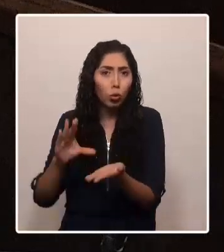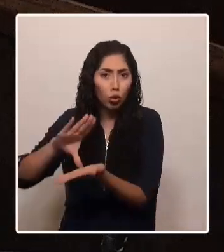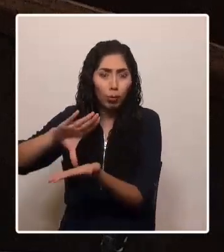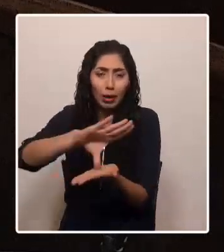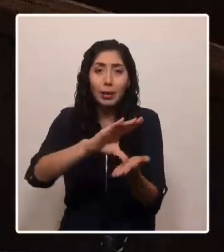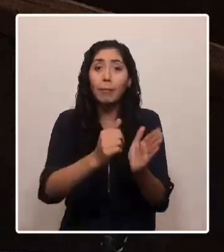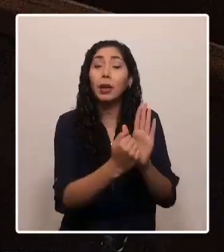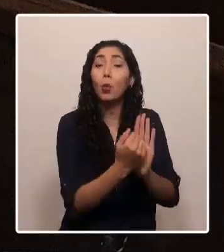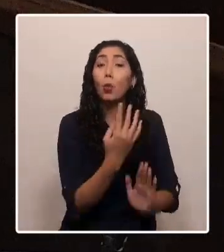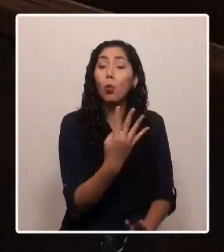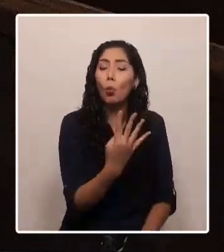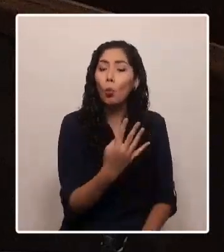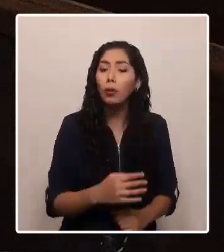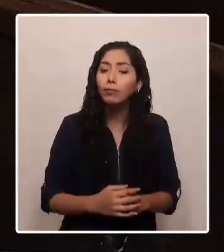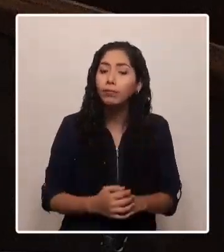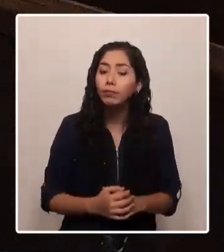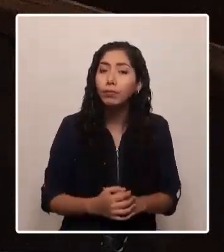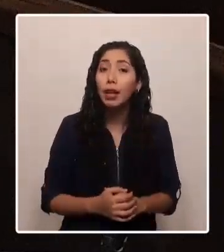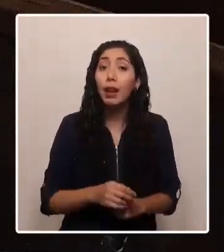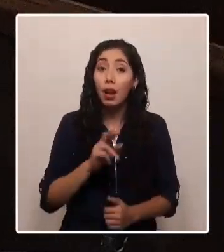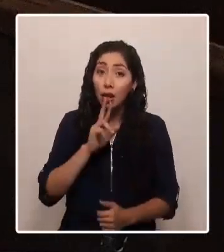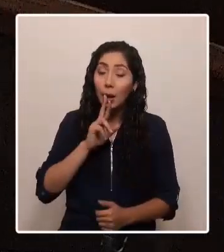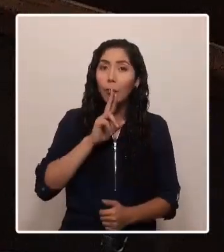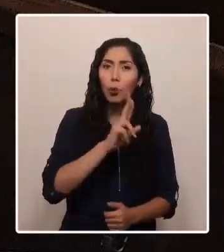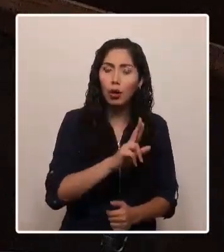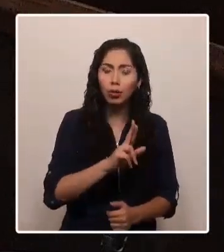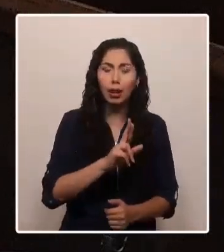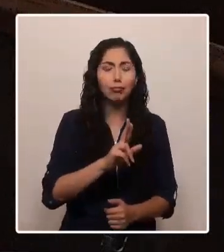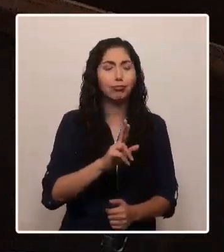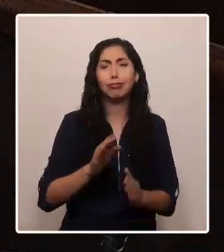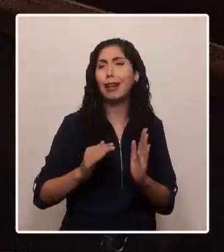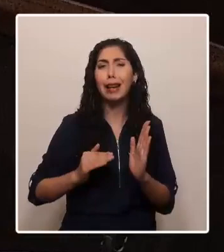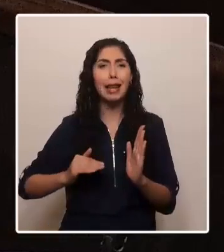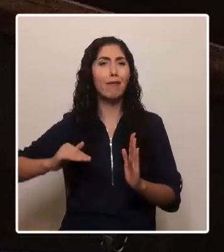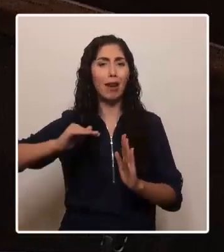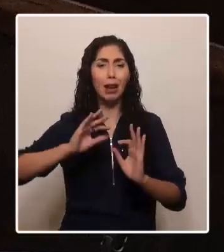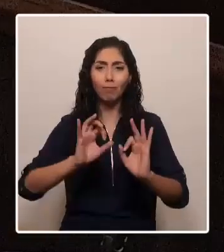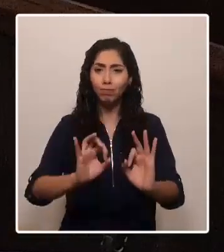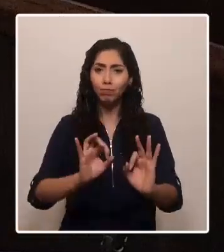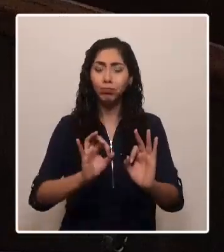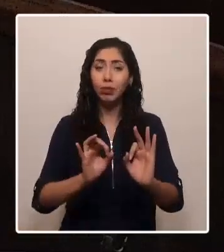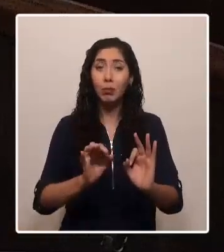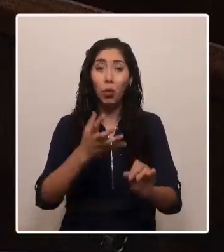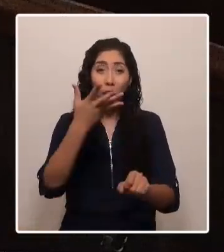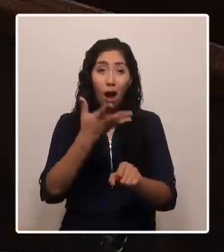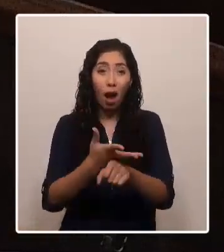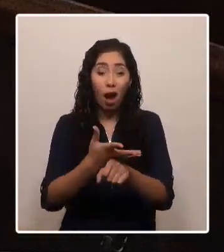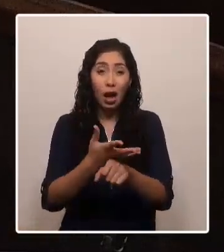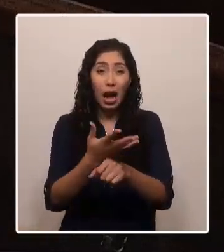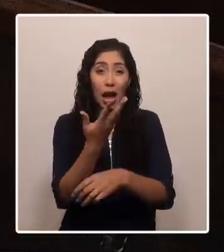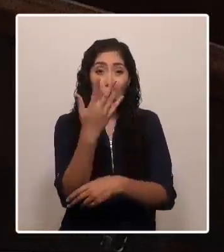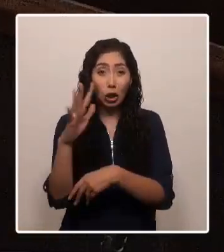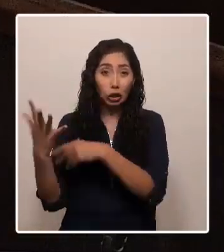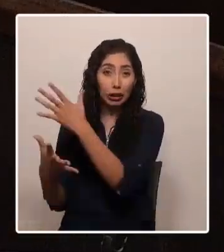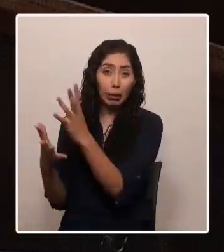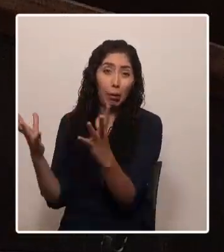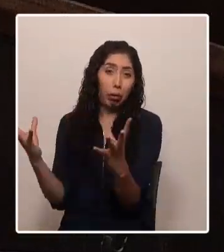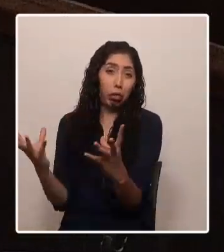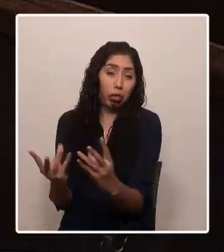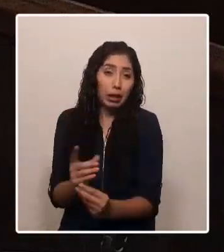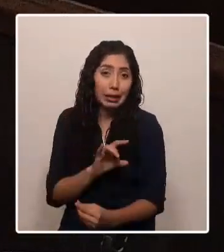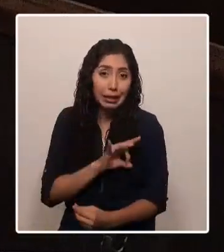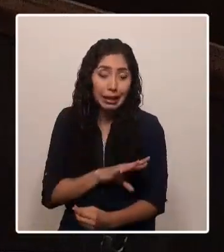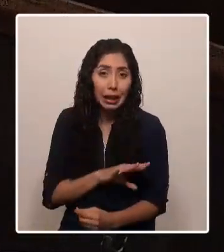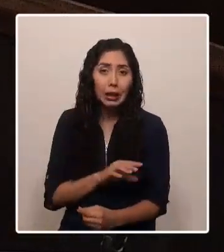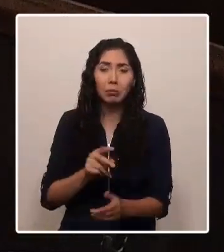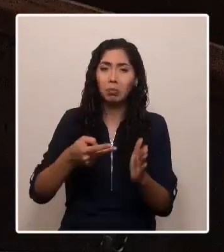es la respuesta que podamos dar del más alto nivel como país frente a la pérdida inmensa de ecosistemas únicos que existen en Chile. La crisis climática